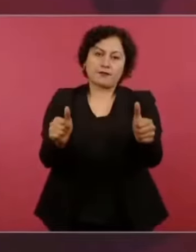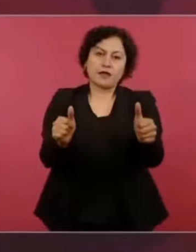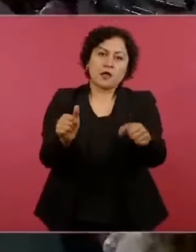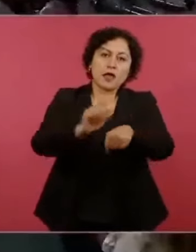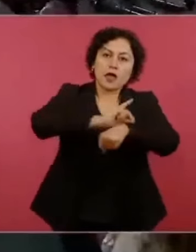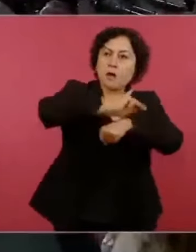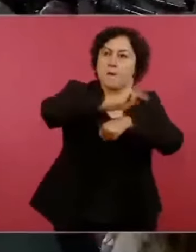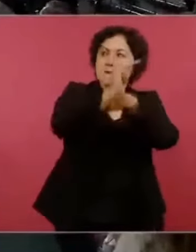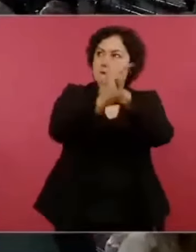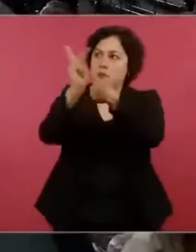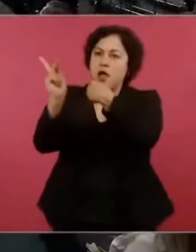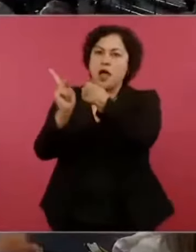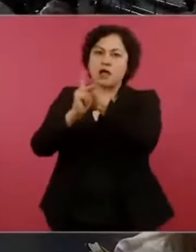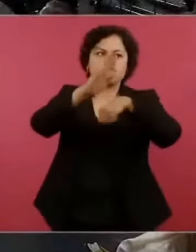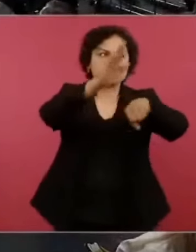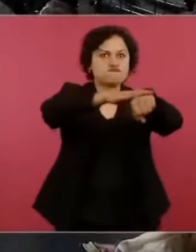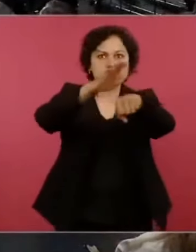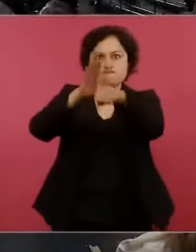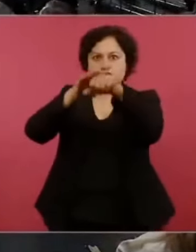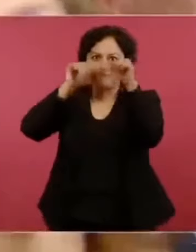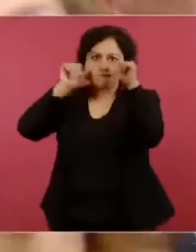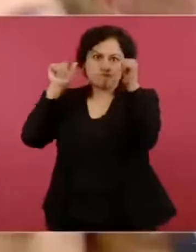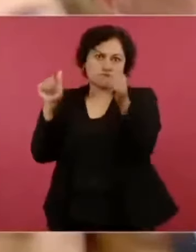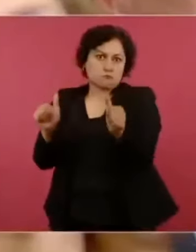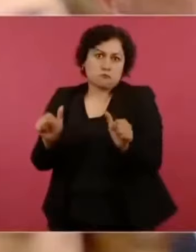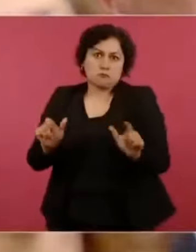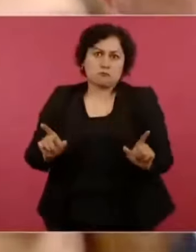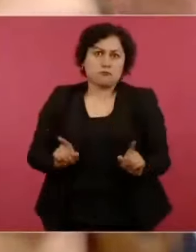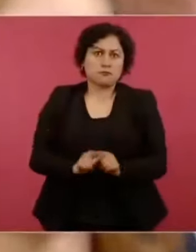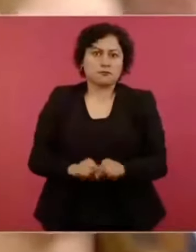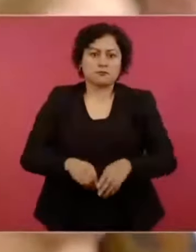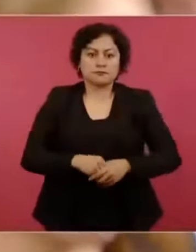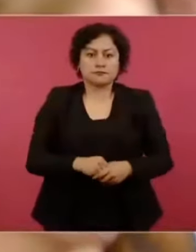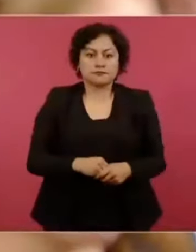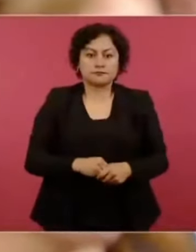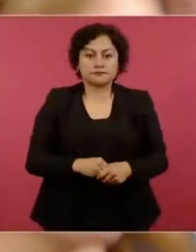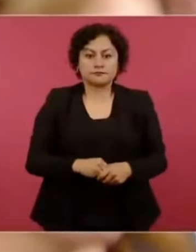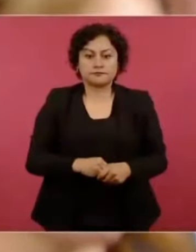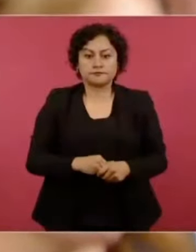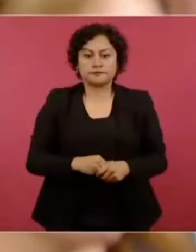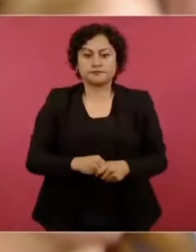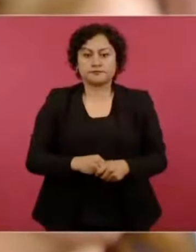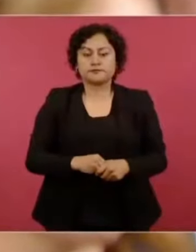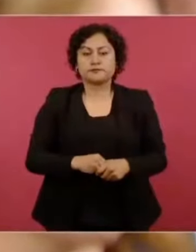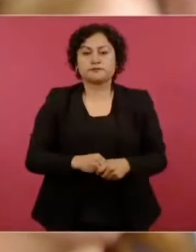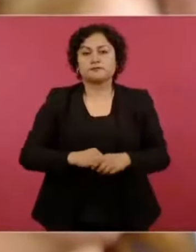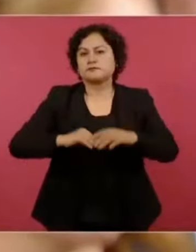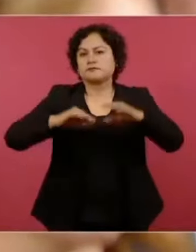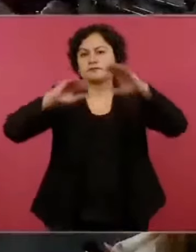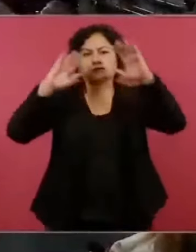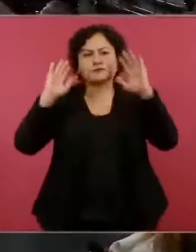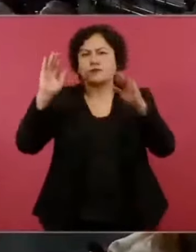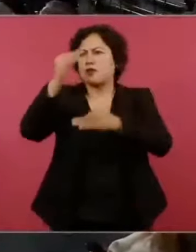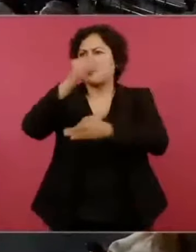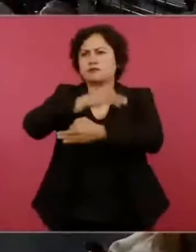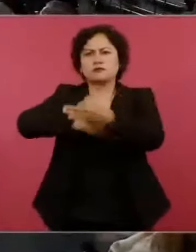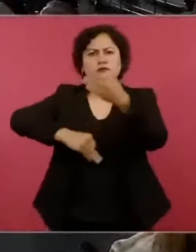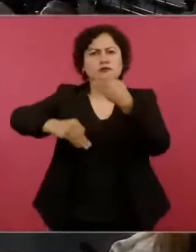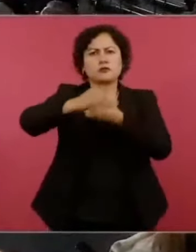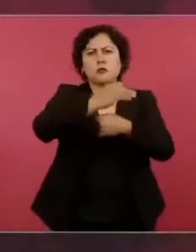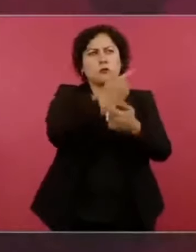gobiernos. Justin Trudeau y Biden tendrían que ser personalísimamente los que... ellos son libres, ellos son